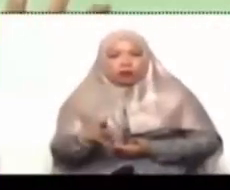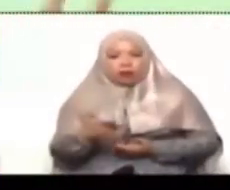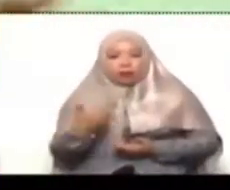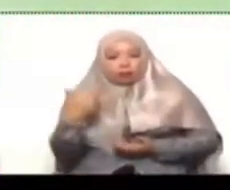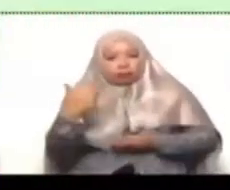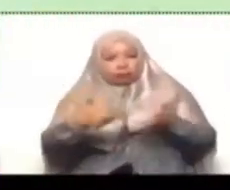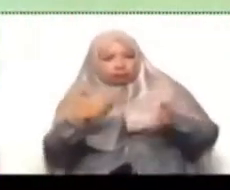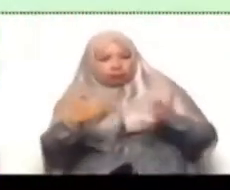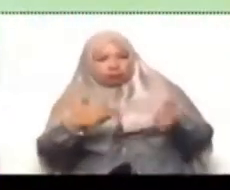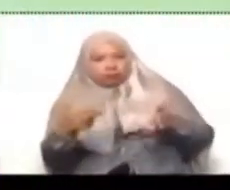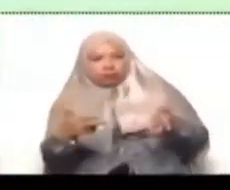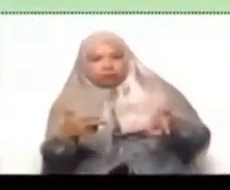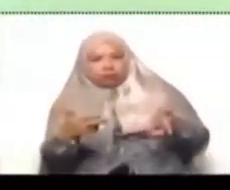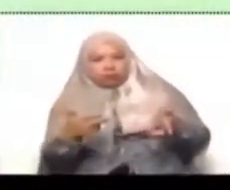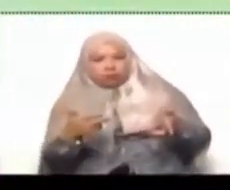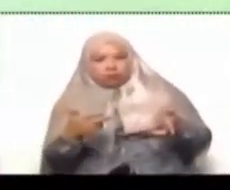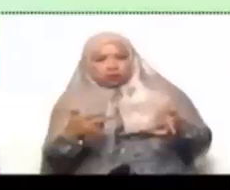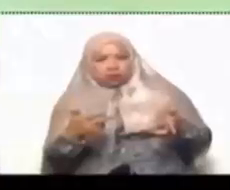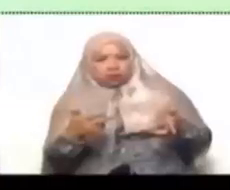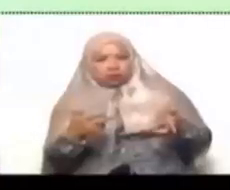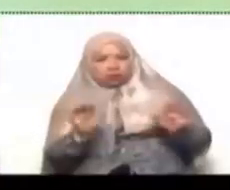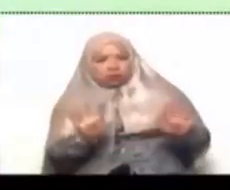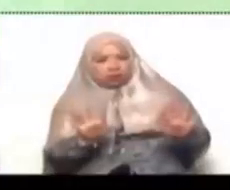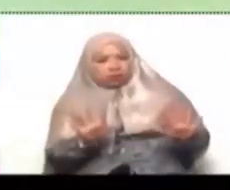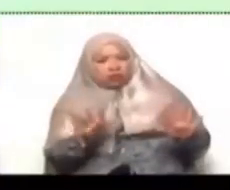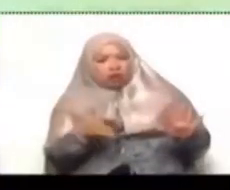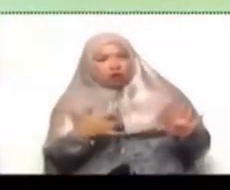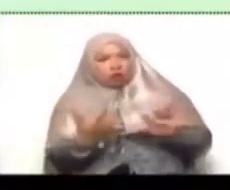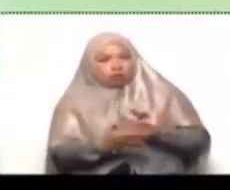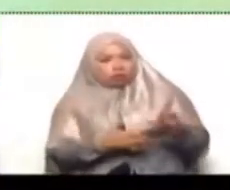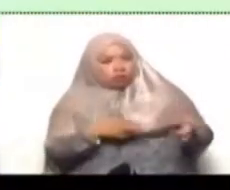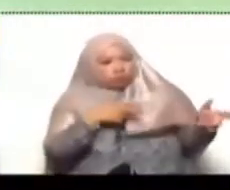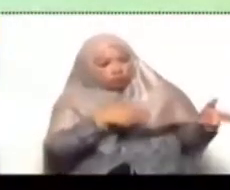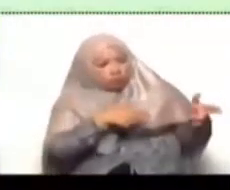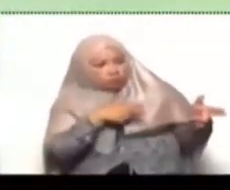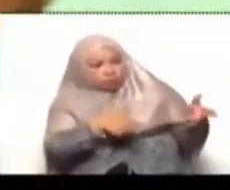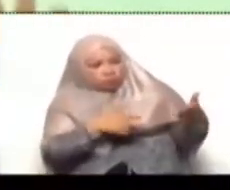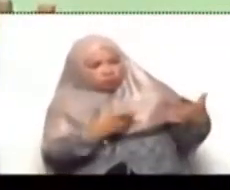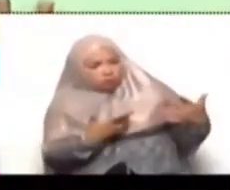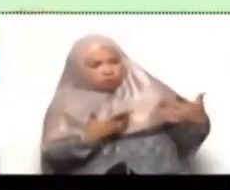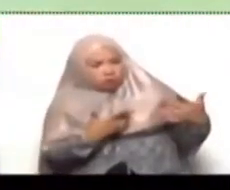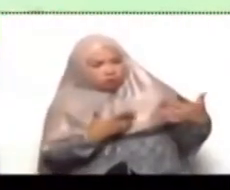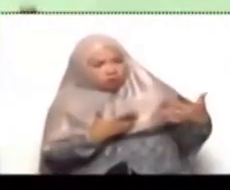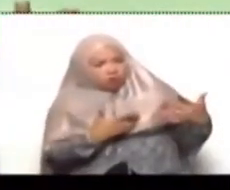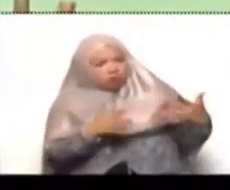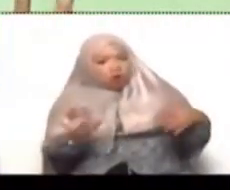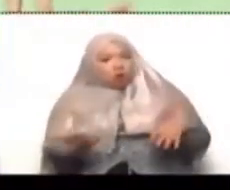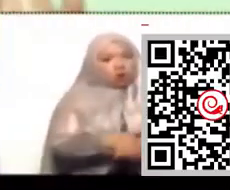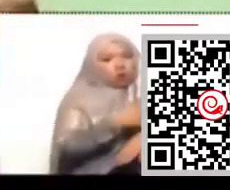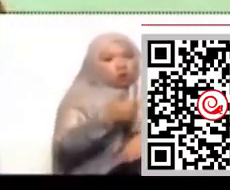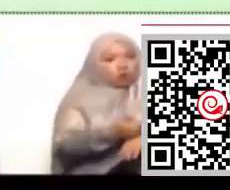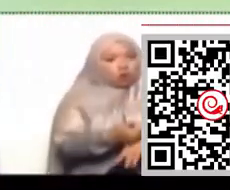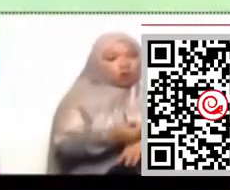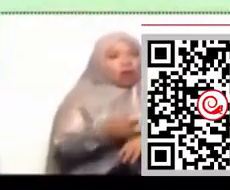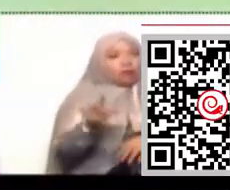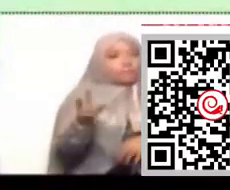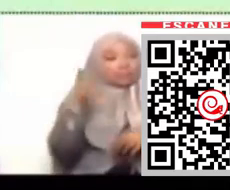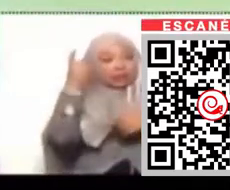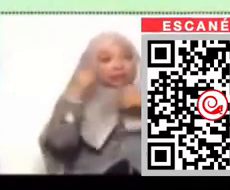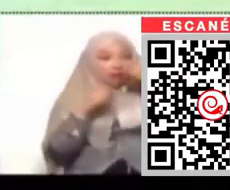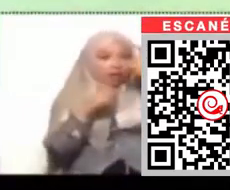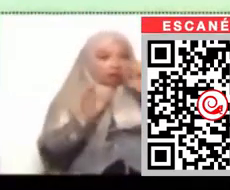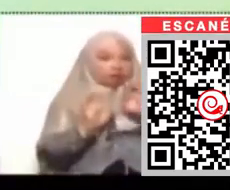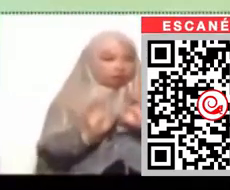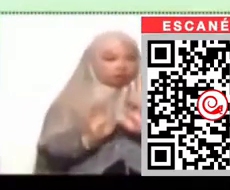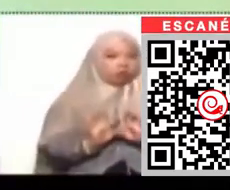el arma, y al hacer ese crimen, precisamente iba a culpar al gobierno de Venezuela, que en ese